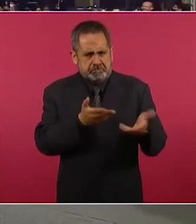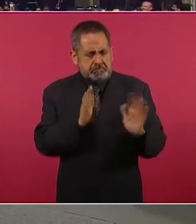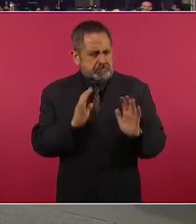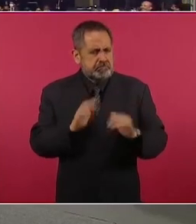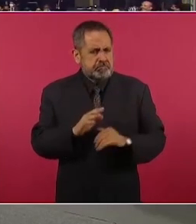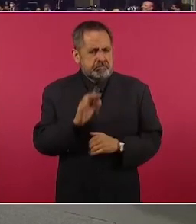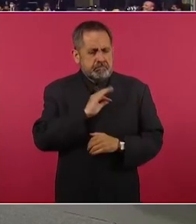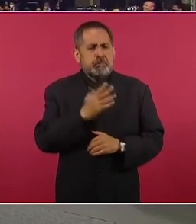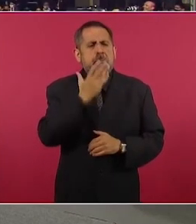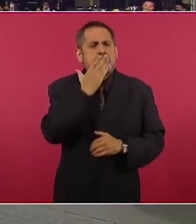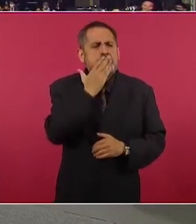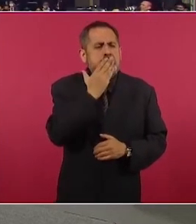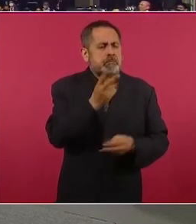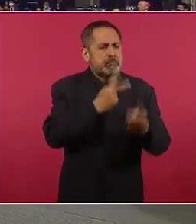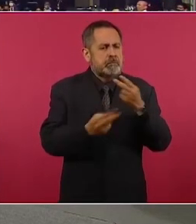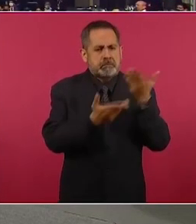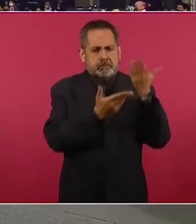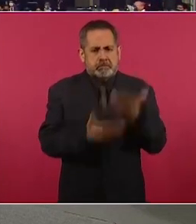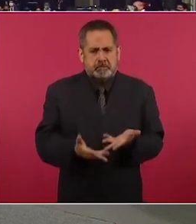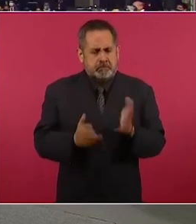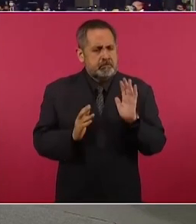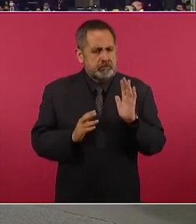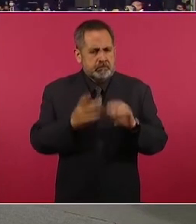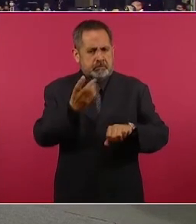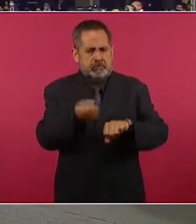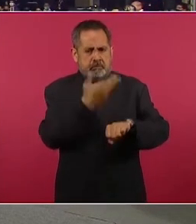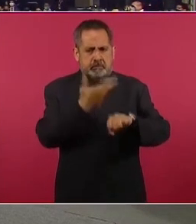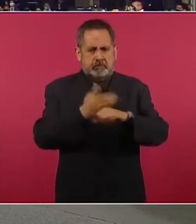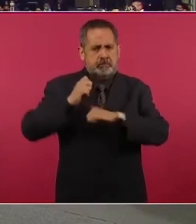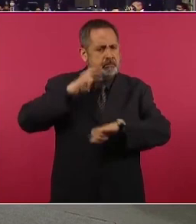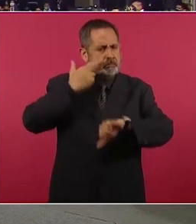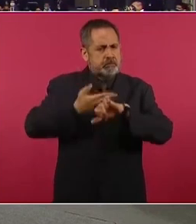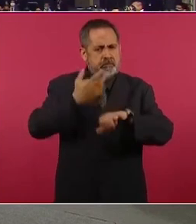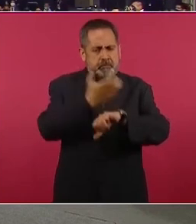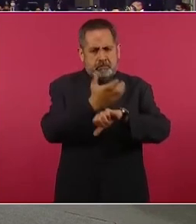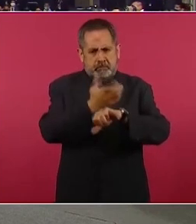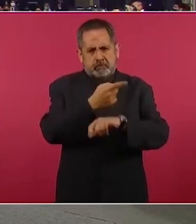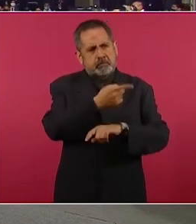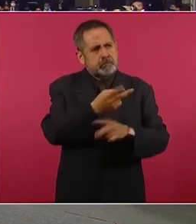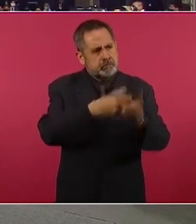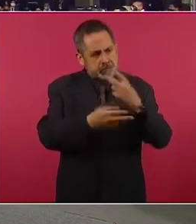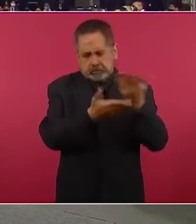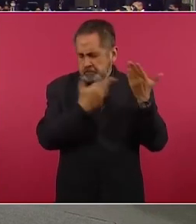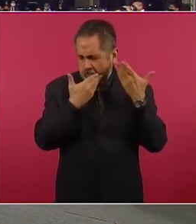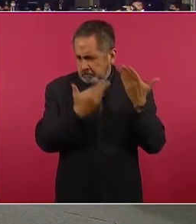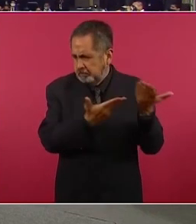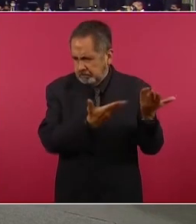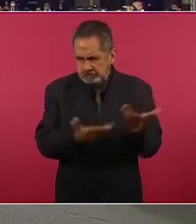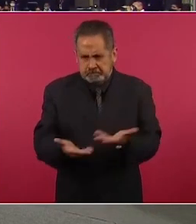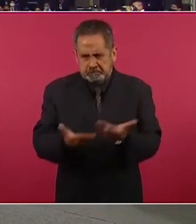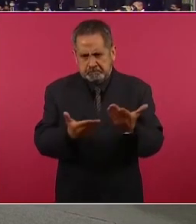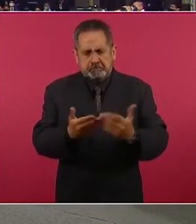podría decir que es bienvenido el secretario de Estado del gobierno de Estados Unidos.